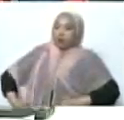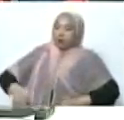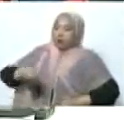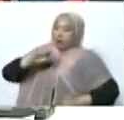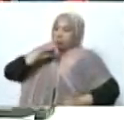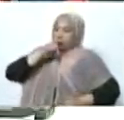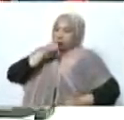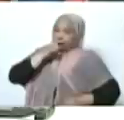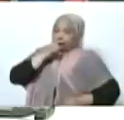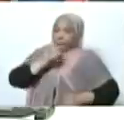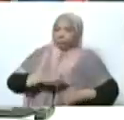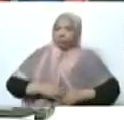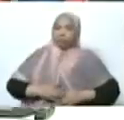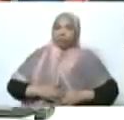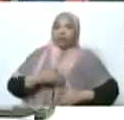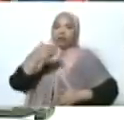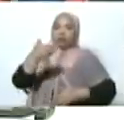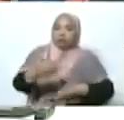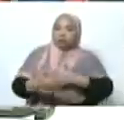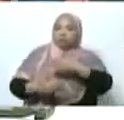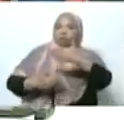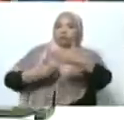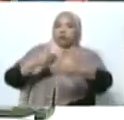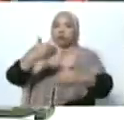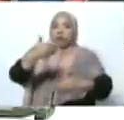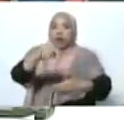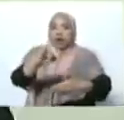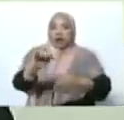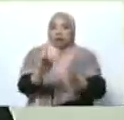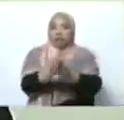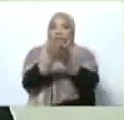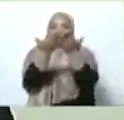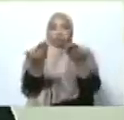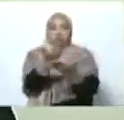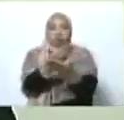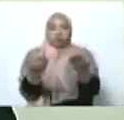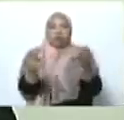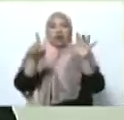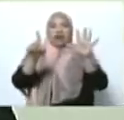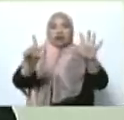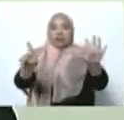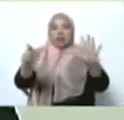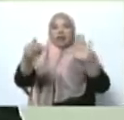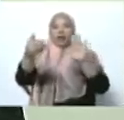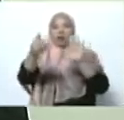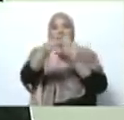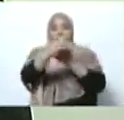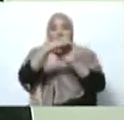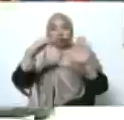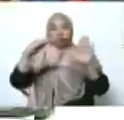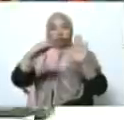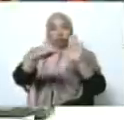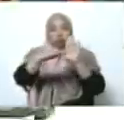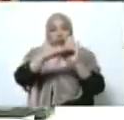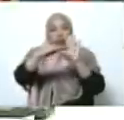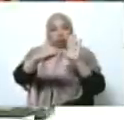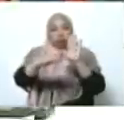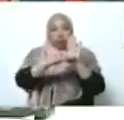lanzado la guía metodológica de seis líneas fundamentales y